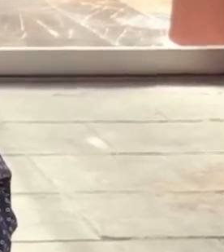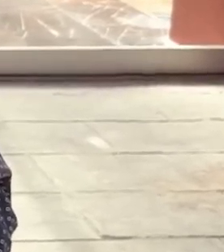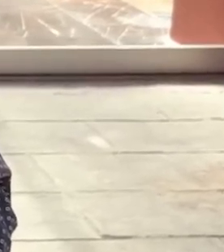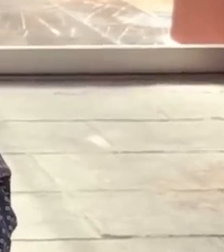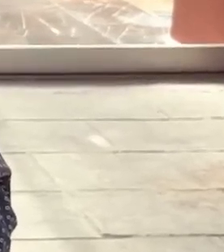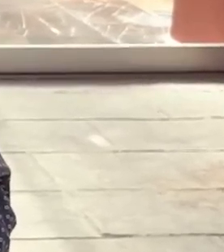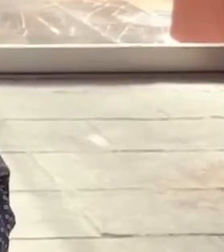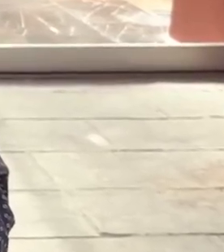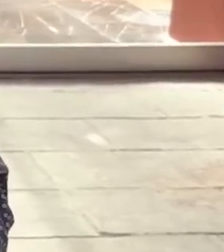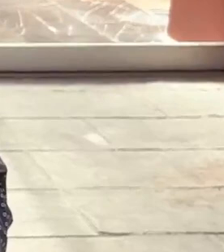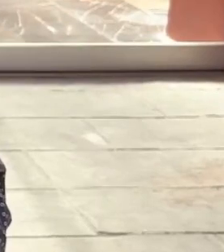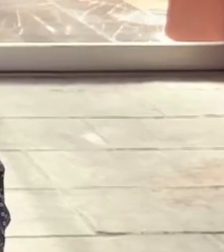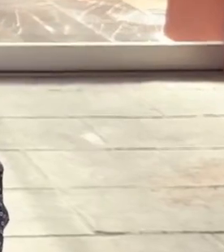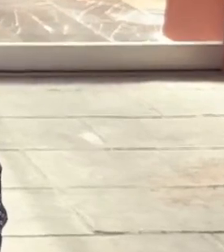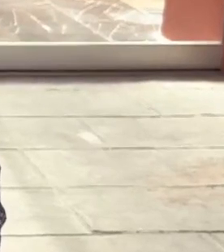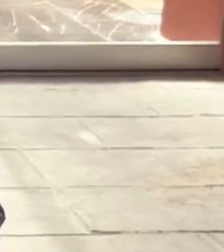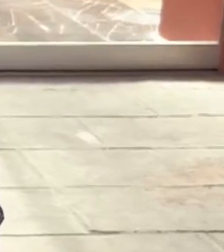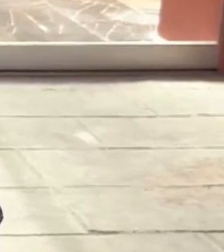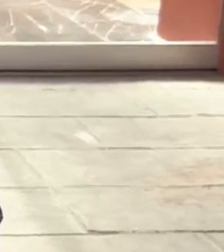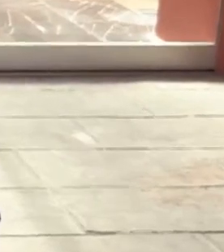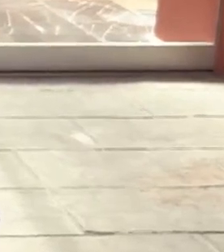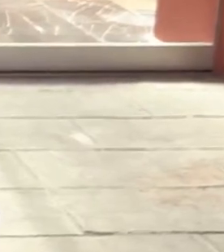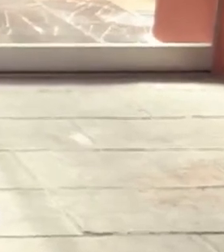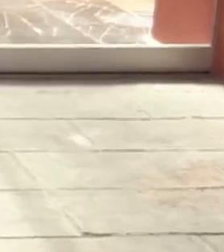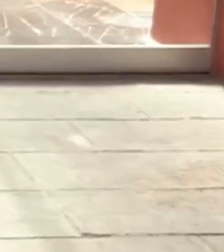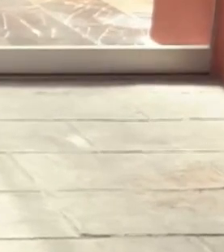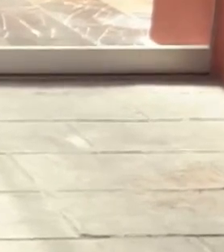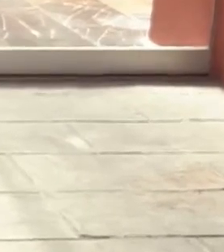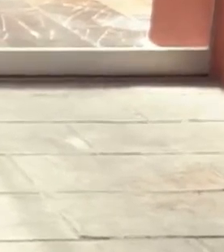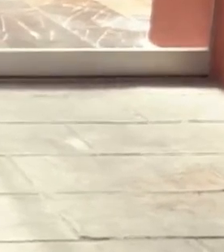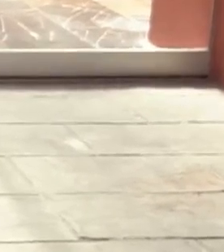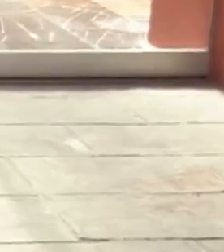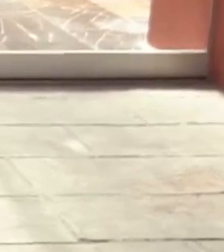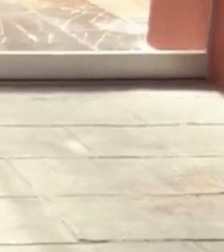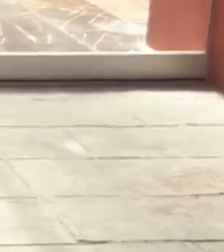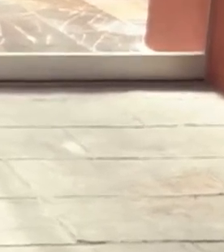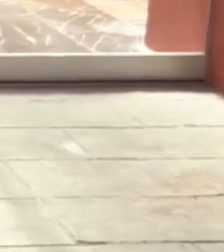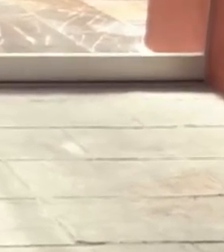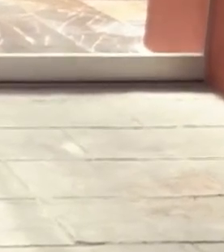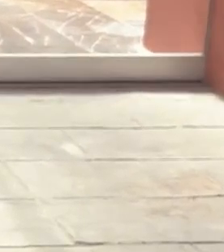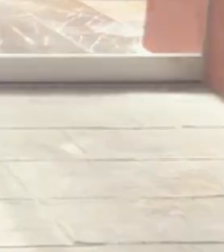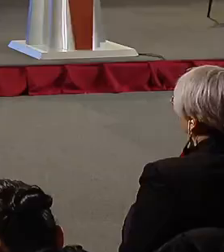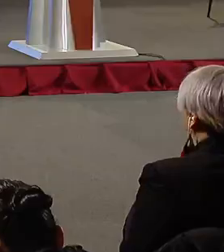que soy el primer basificado gracias a él.